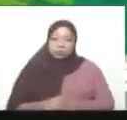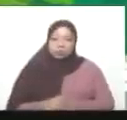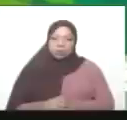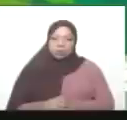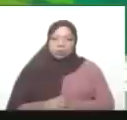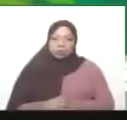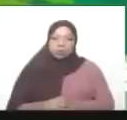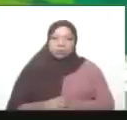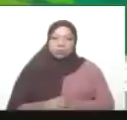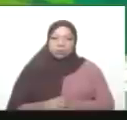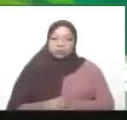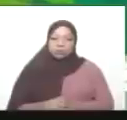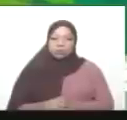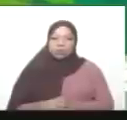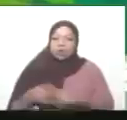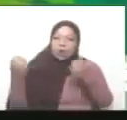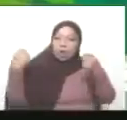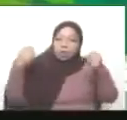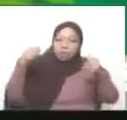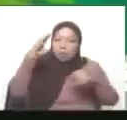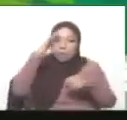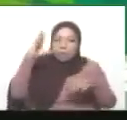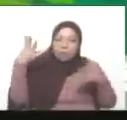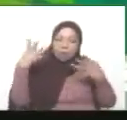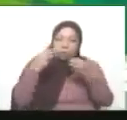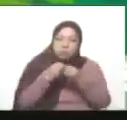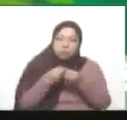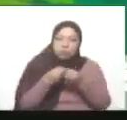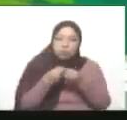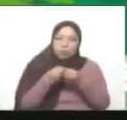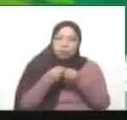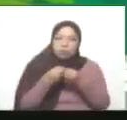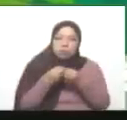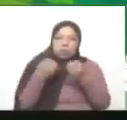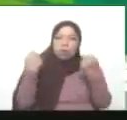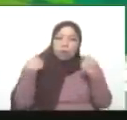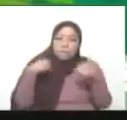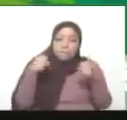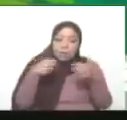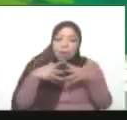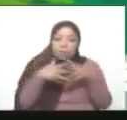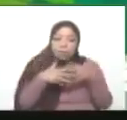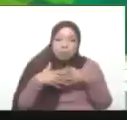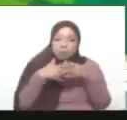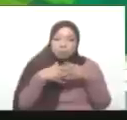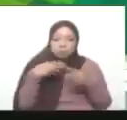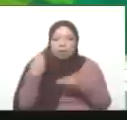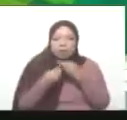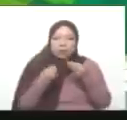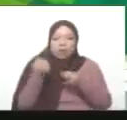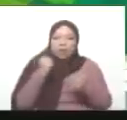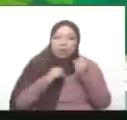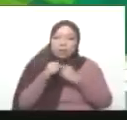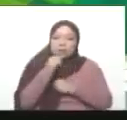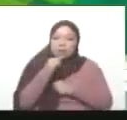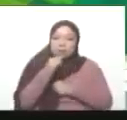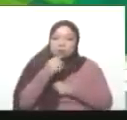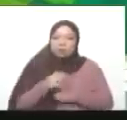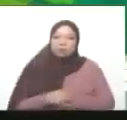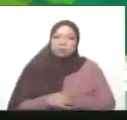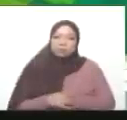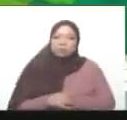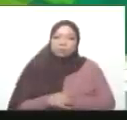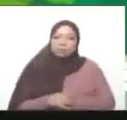las primeras ejercicios militares conjuntos el ejército de Estados Unidos y la fuerza de defensa de Guyana